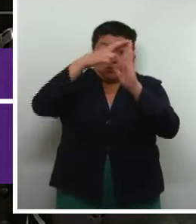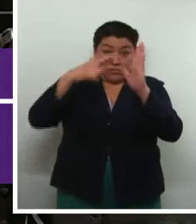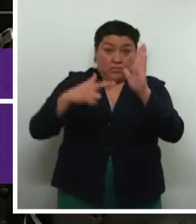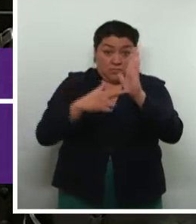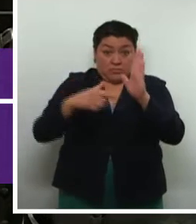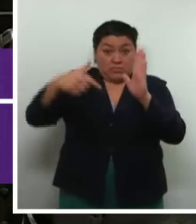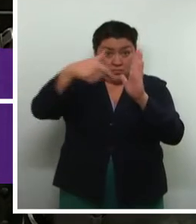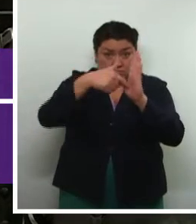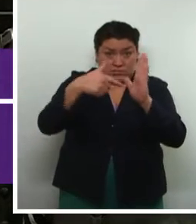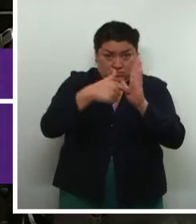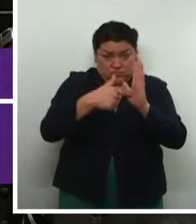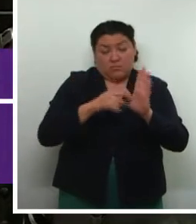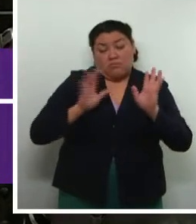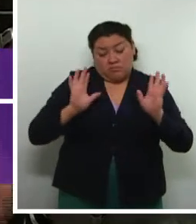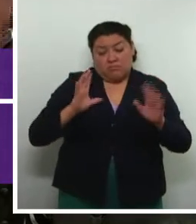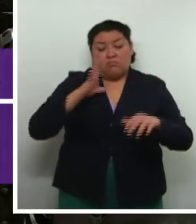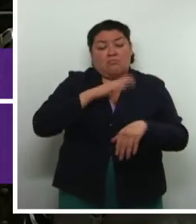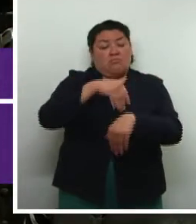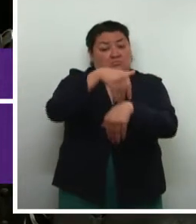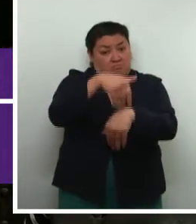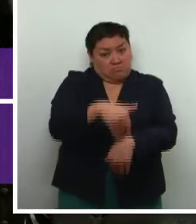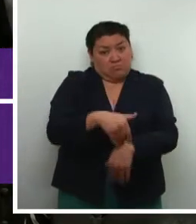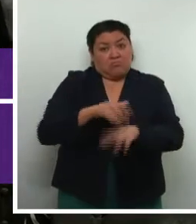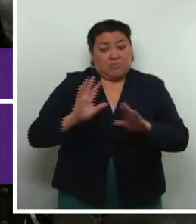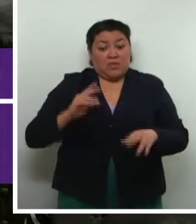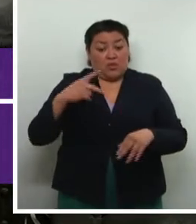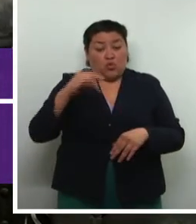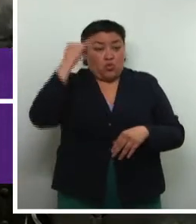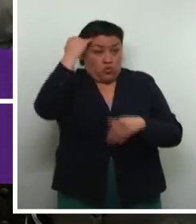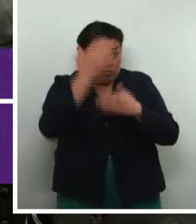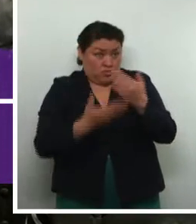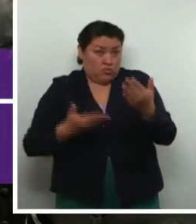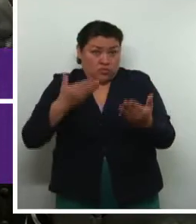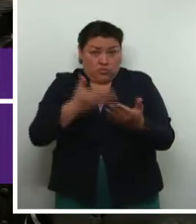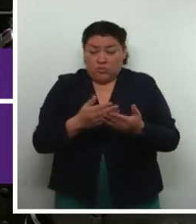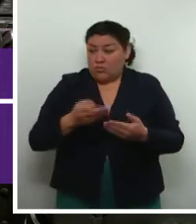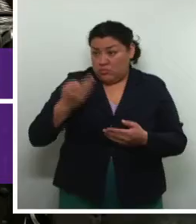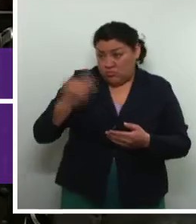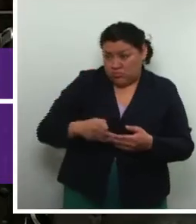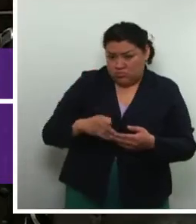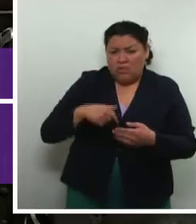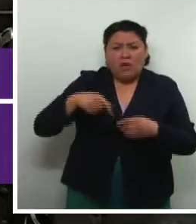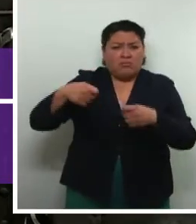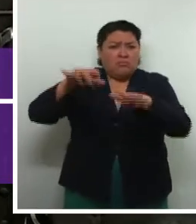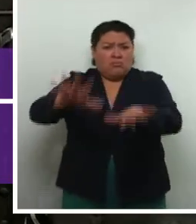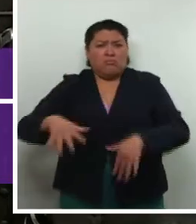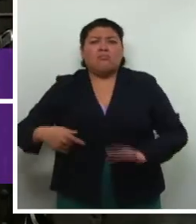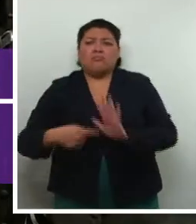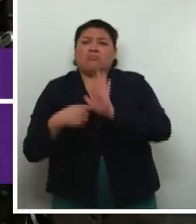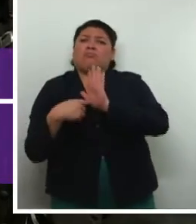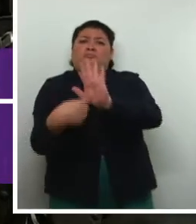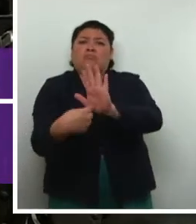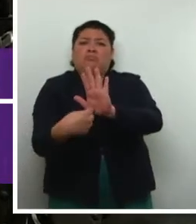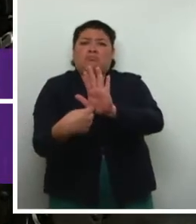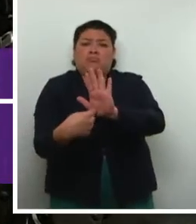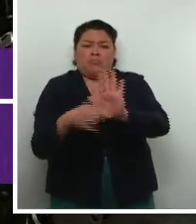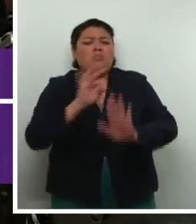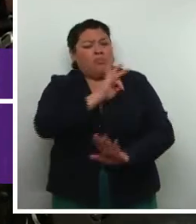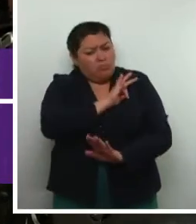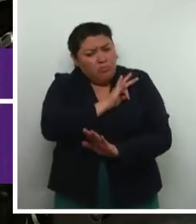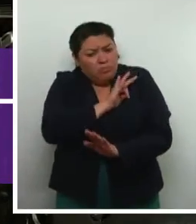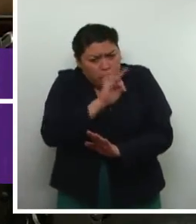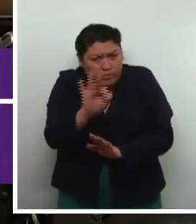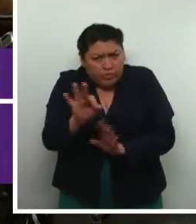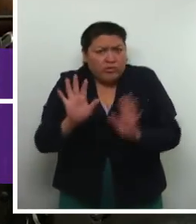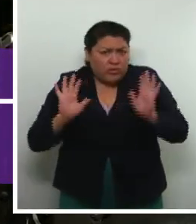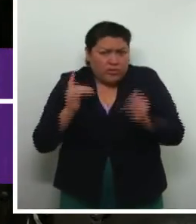los que estábamos trabajando, esas reservas no aceptadas podían venir a presentarse en el